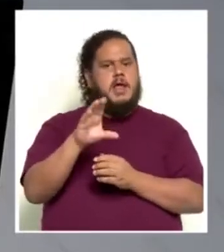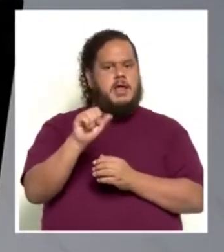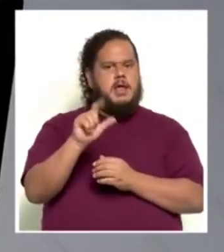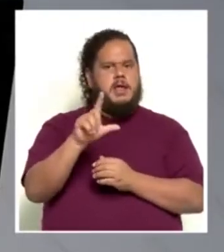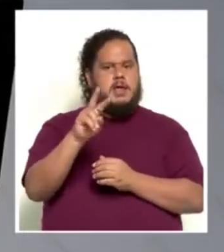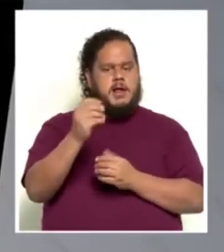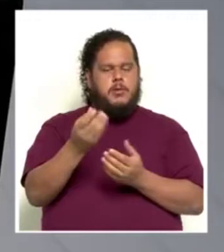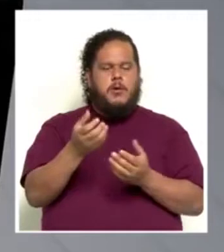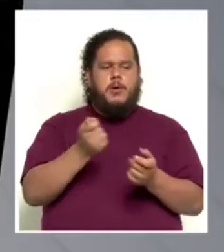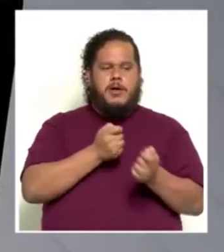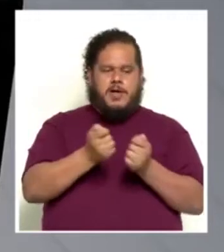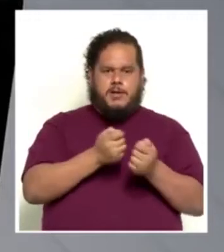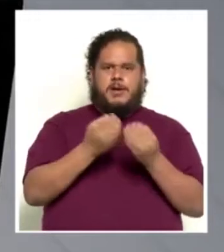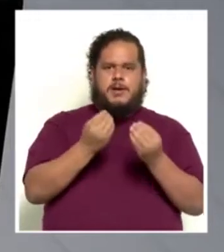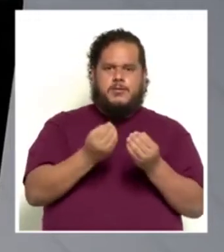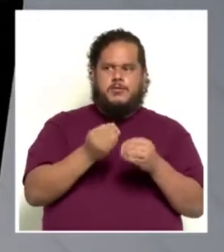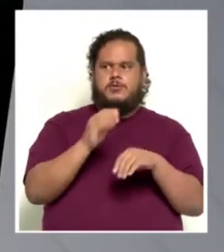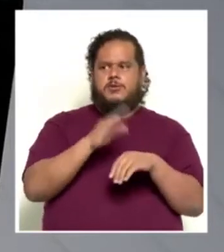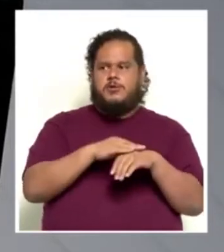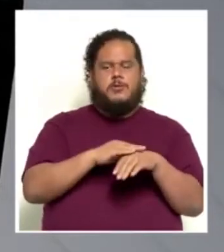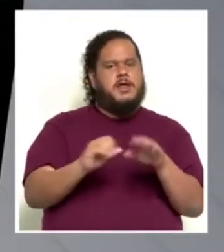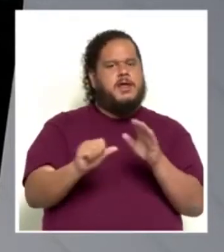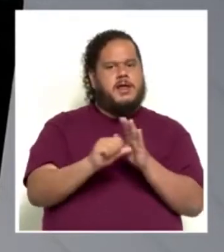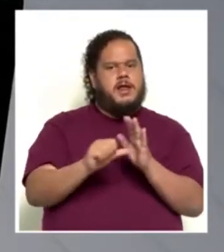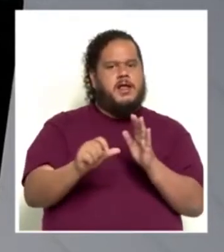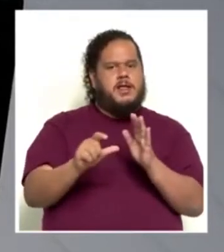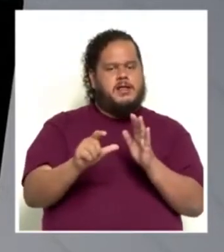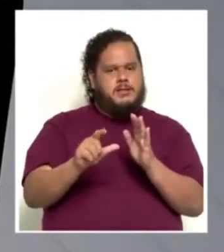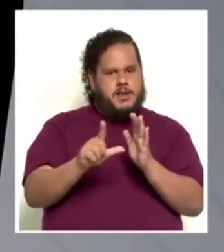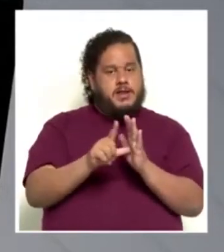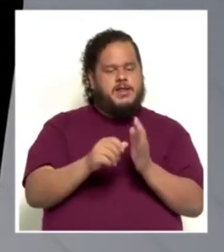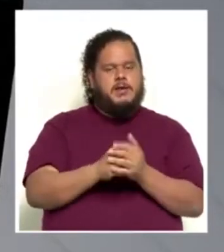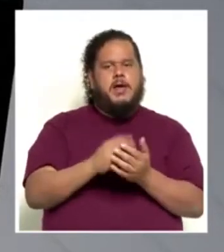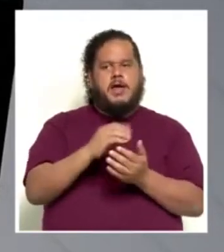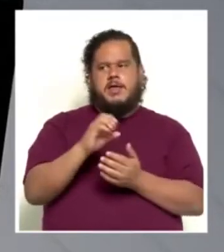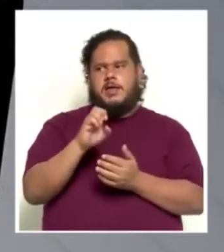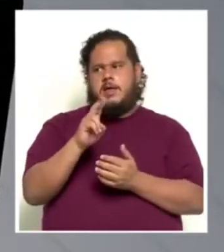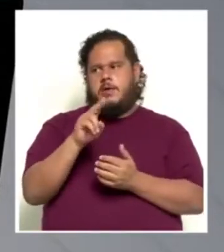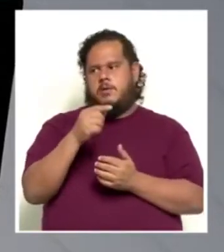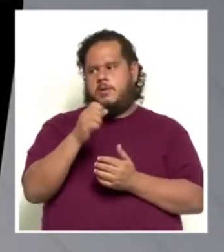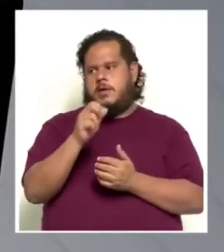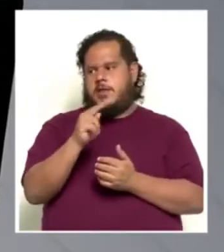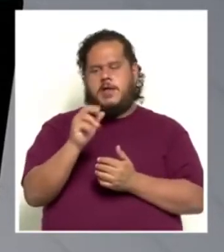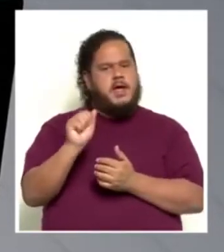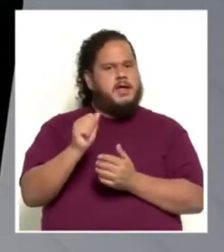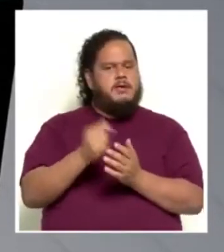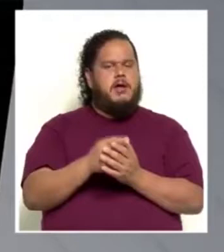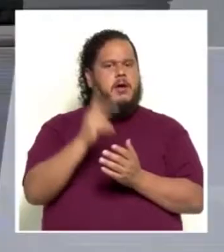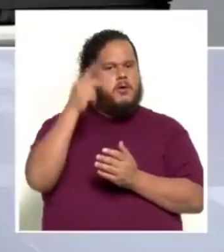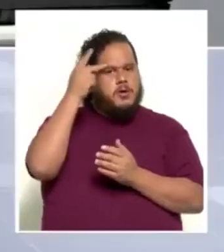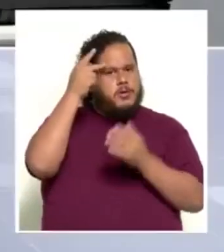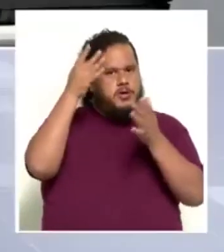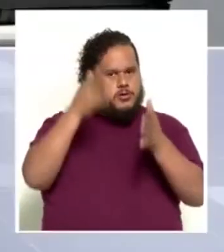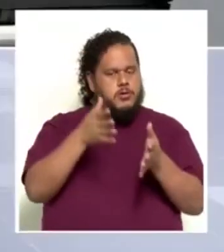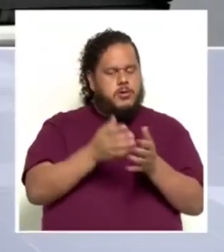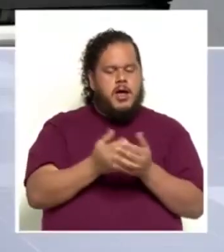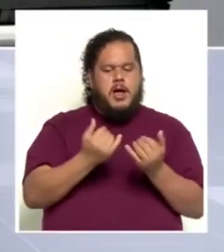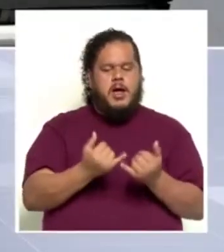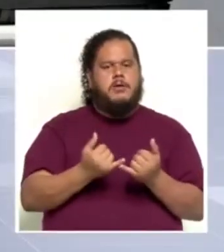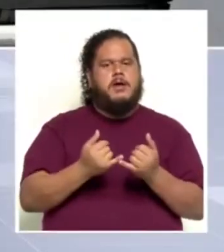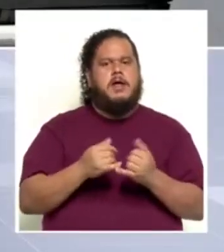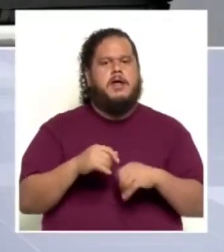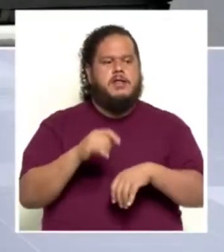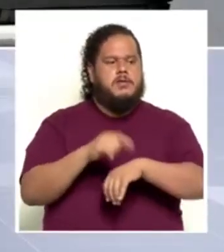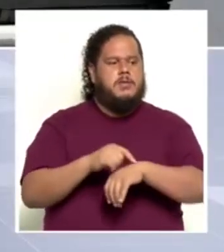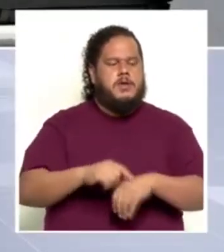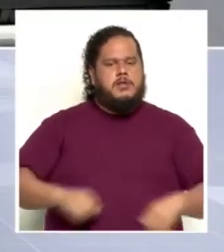letra menuda del Poder Legislativo, y además Eugenia Aguirre, una politóloga. En estos momentos, en esta lectura,